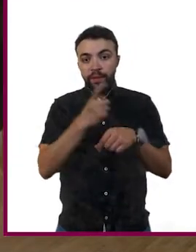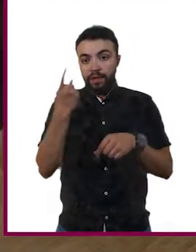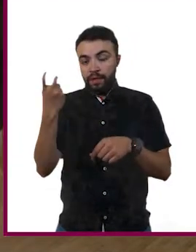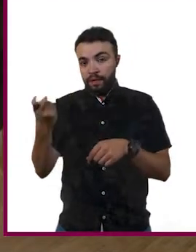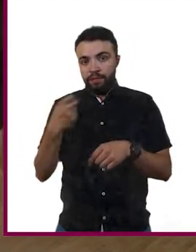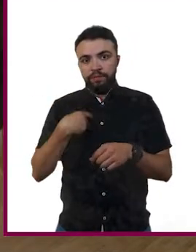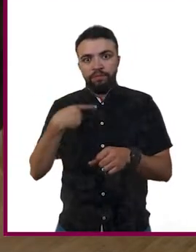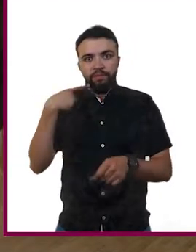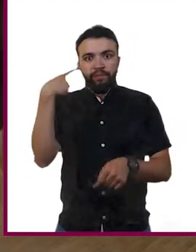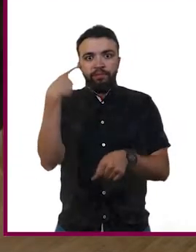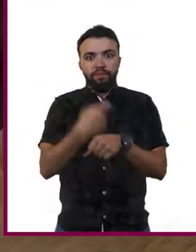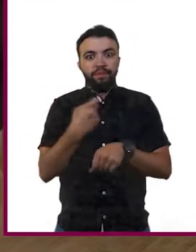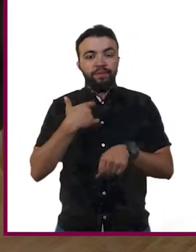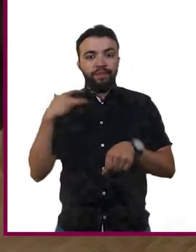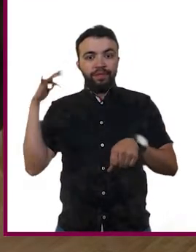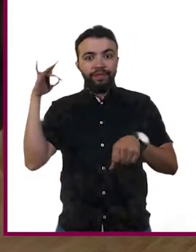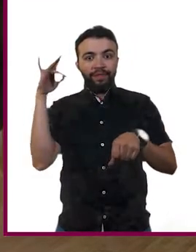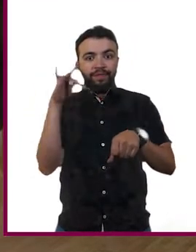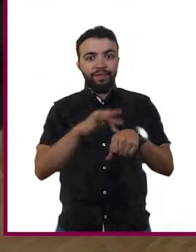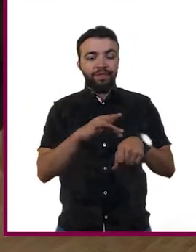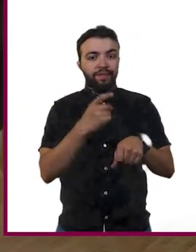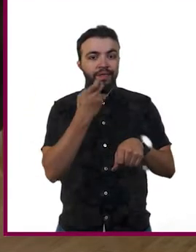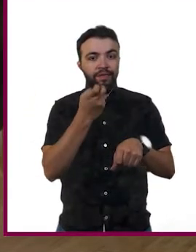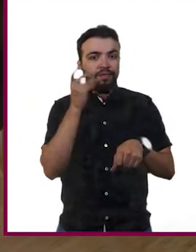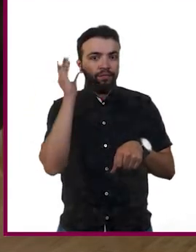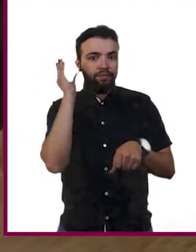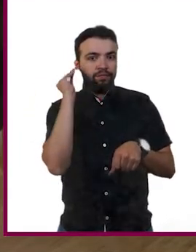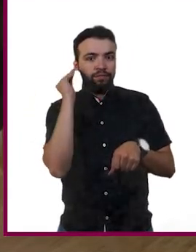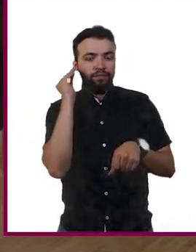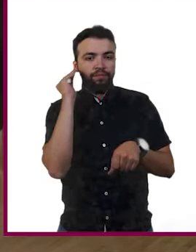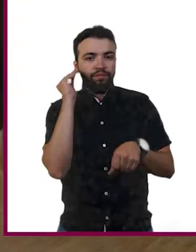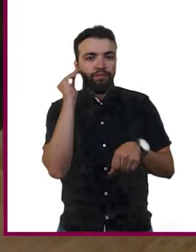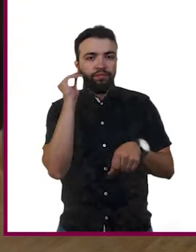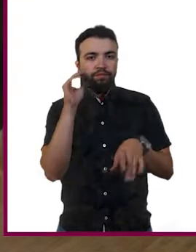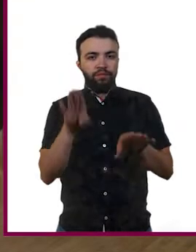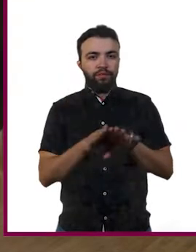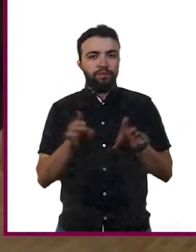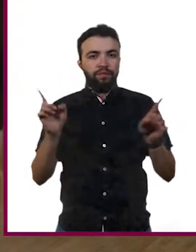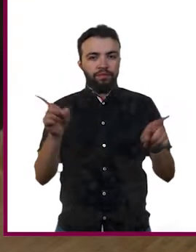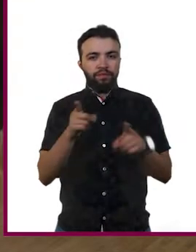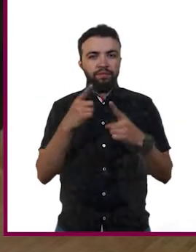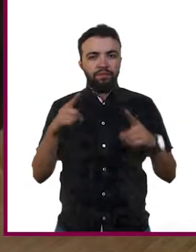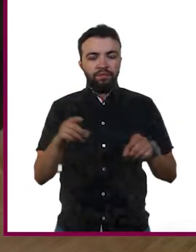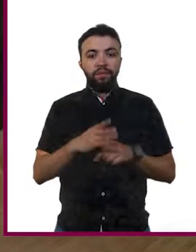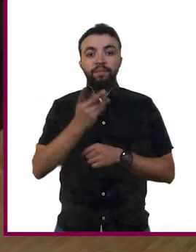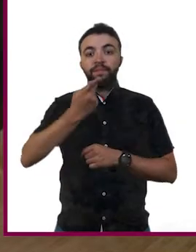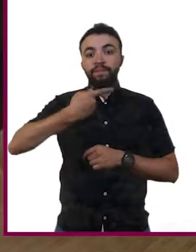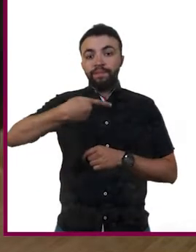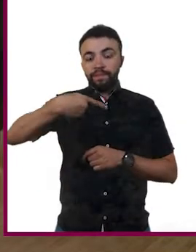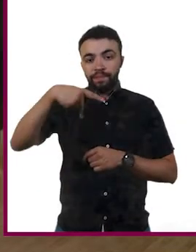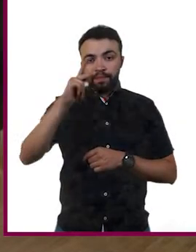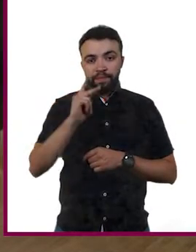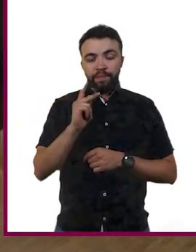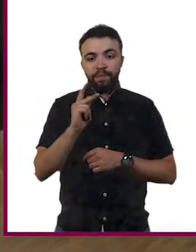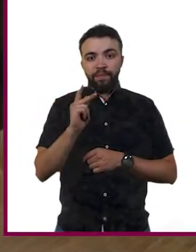primer contacto con algo de música clásica, pero